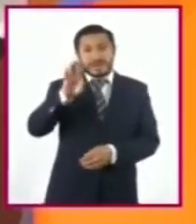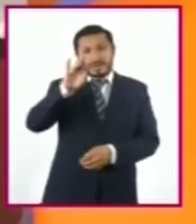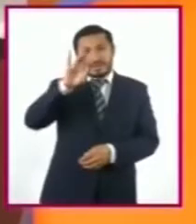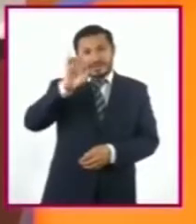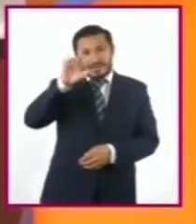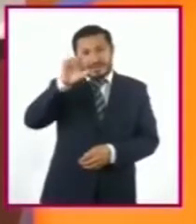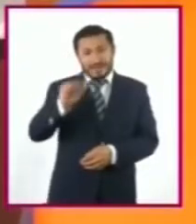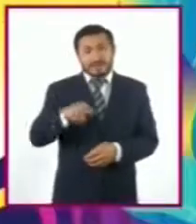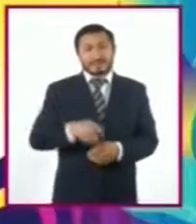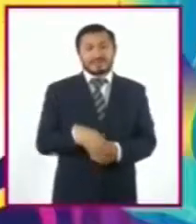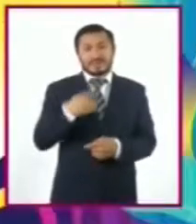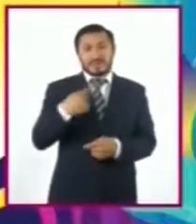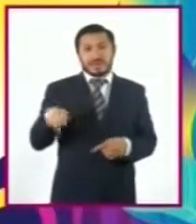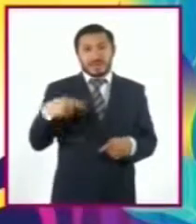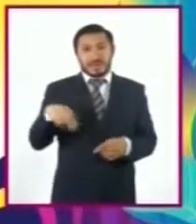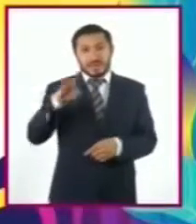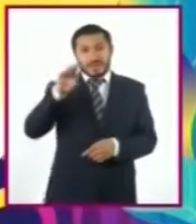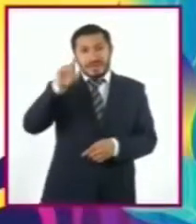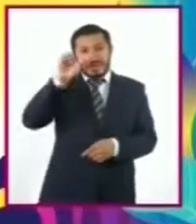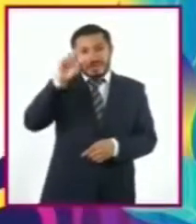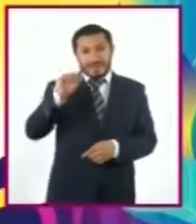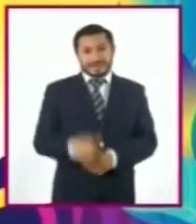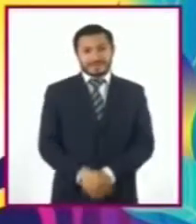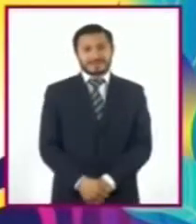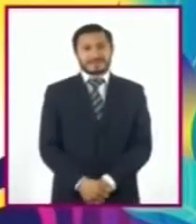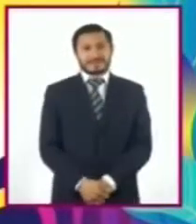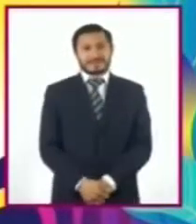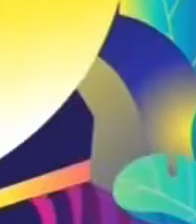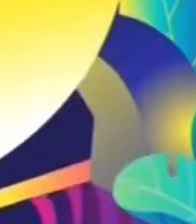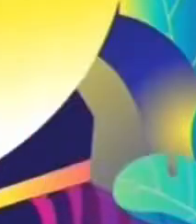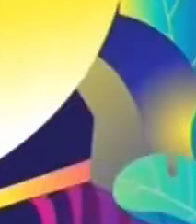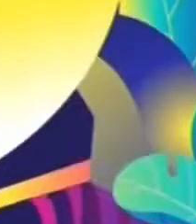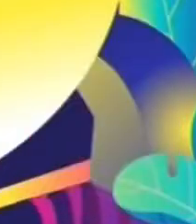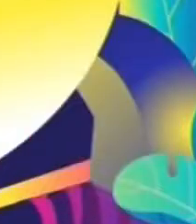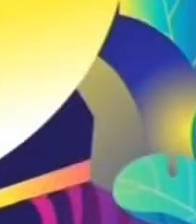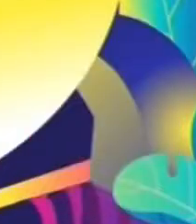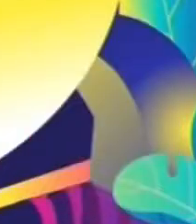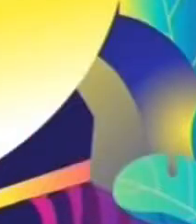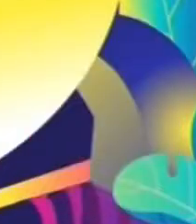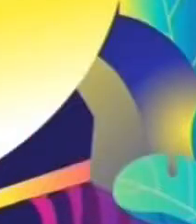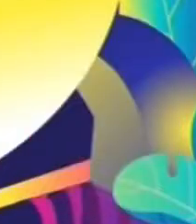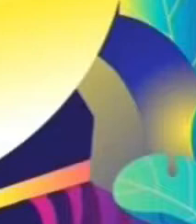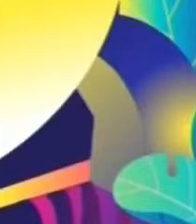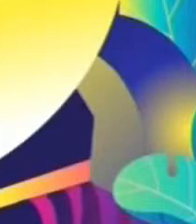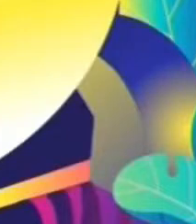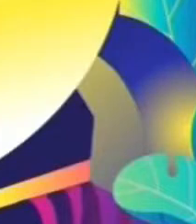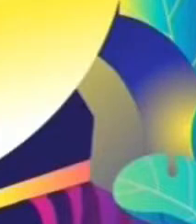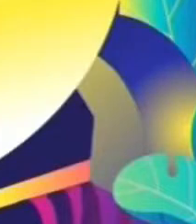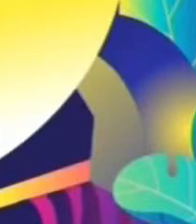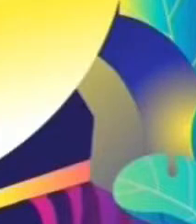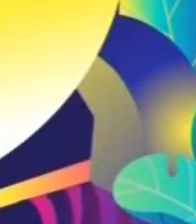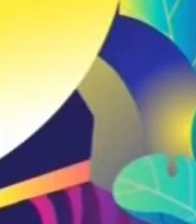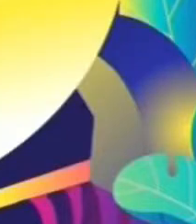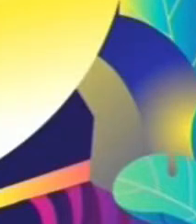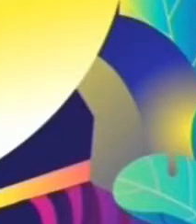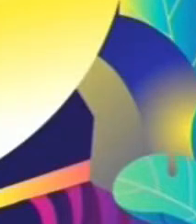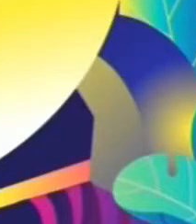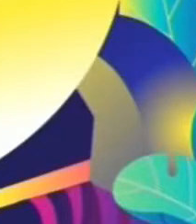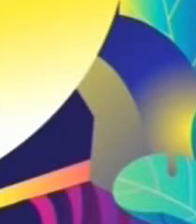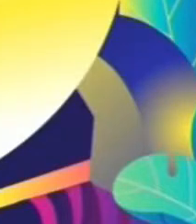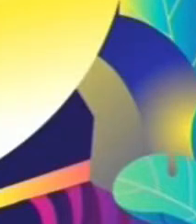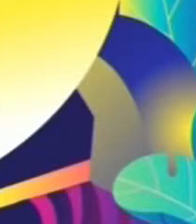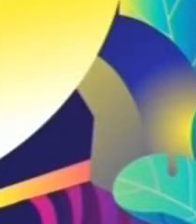título Balada. Él pasó con otra, yo le vi pasar, siempre dulce el viento y el camino en